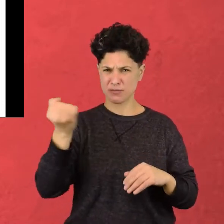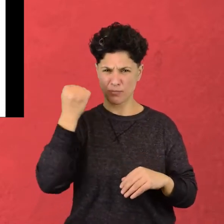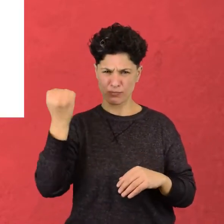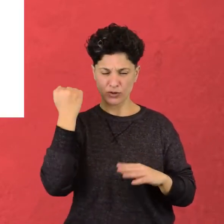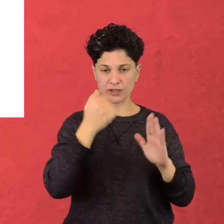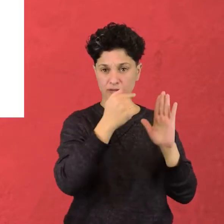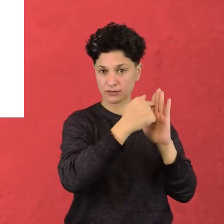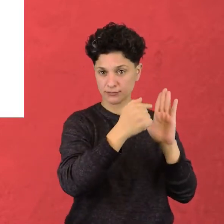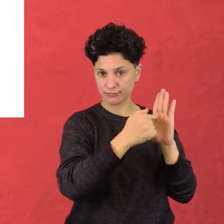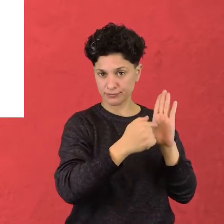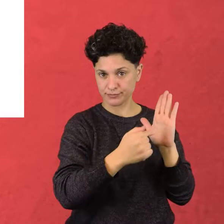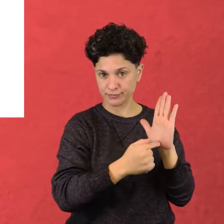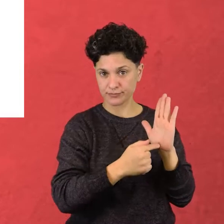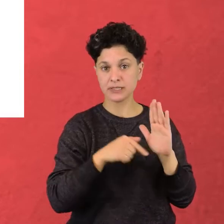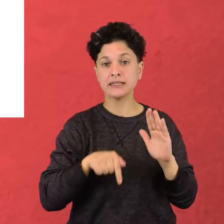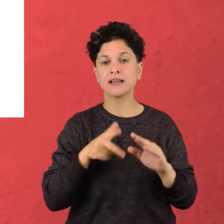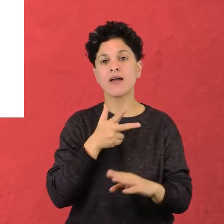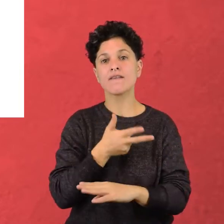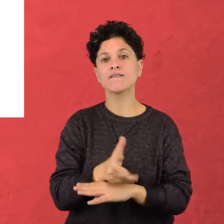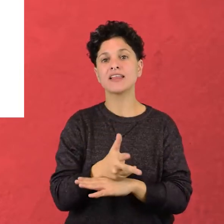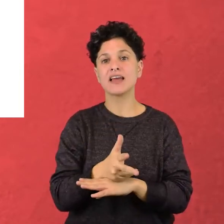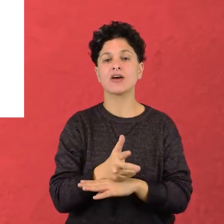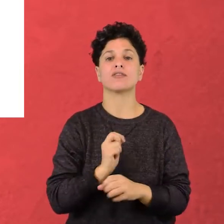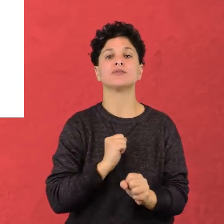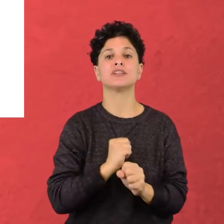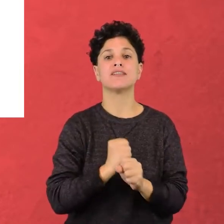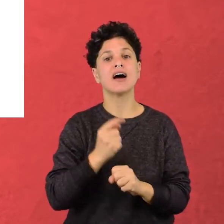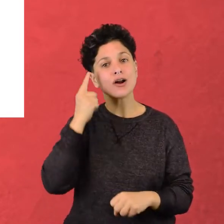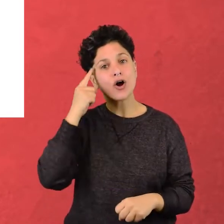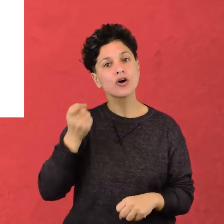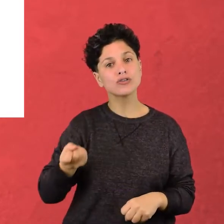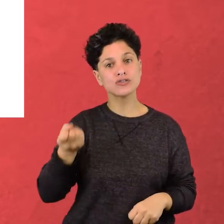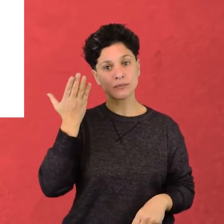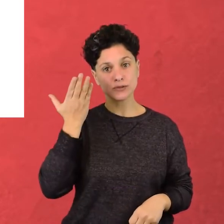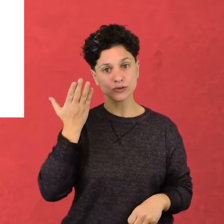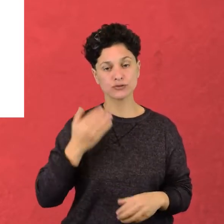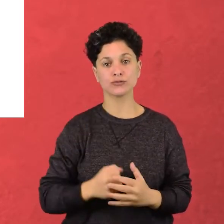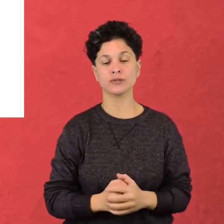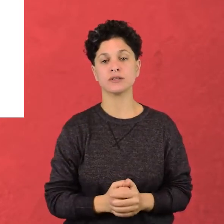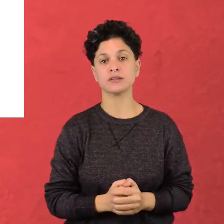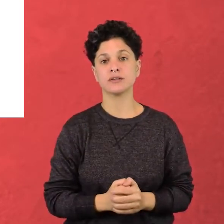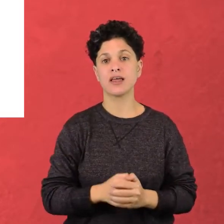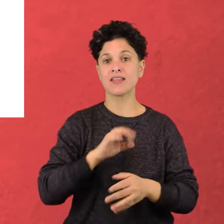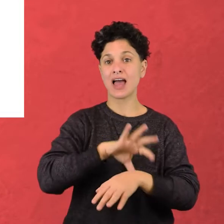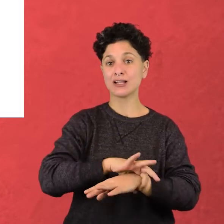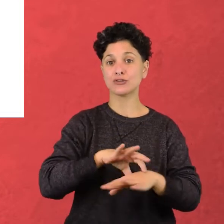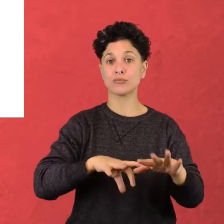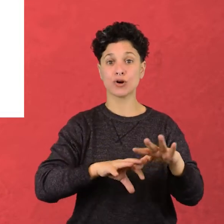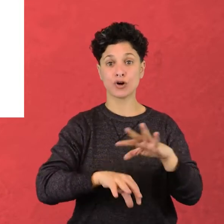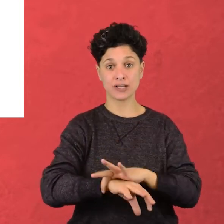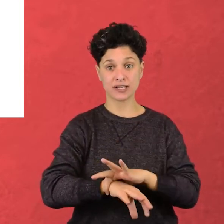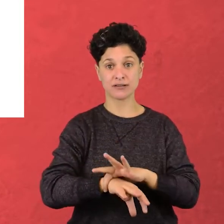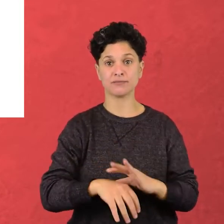especialmente los más importantes. Lo que vamos a trabajar en este video va a ser los